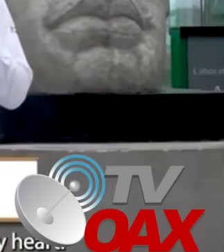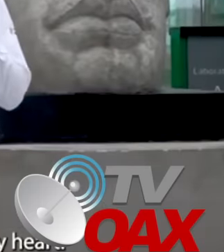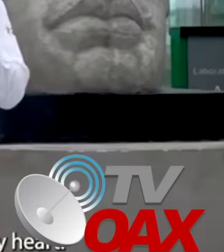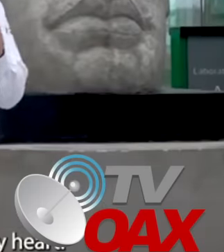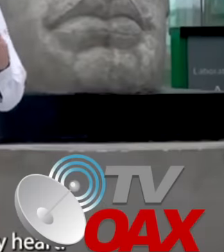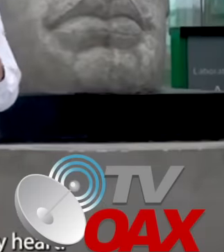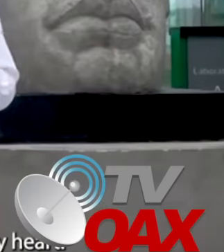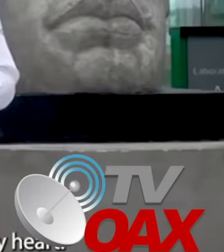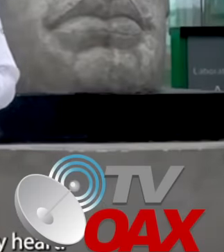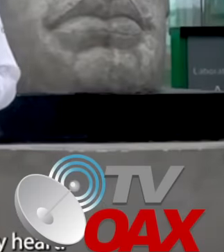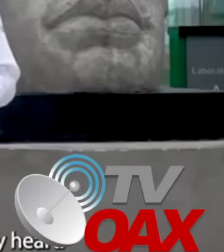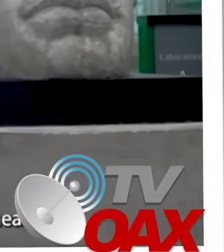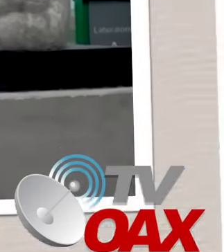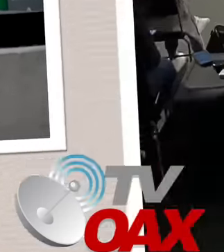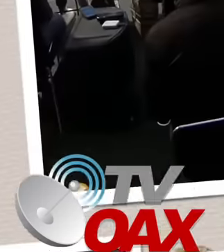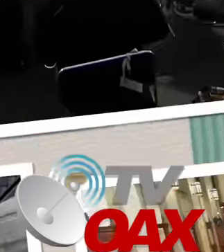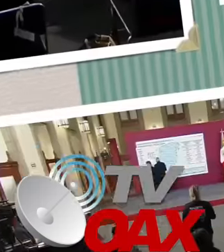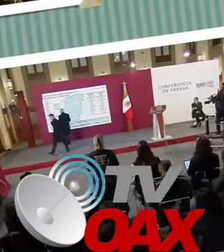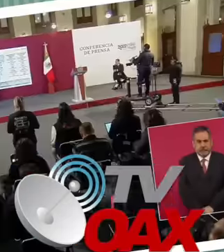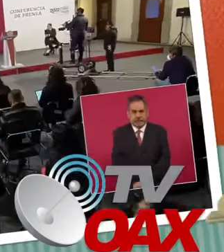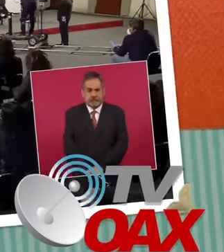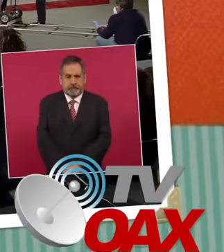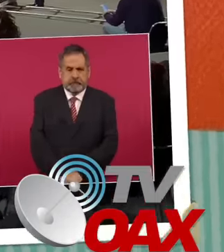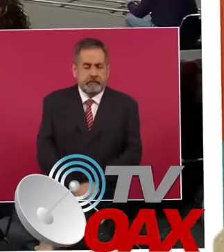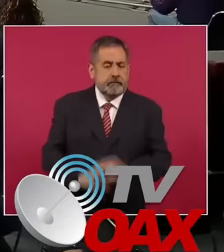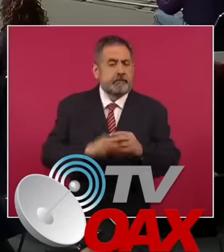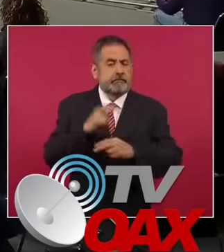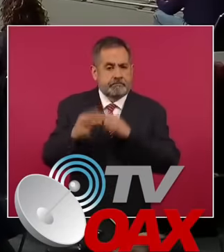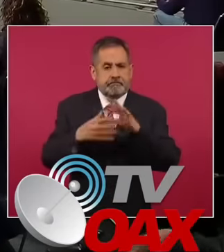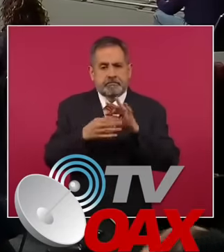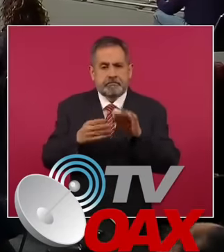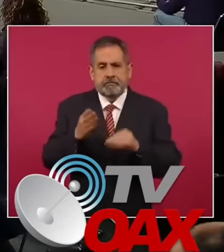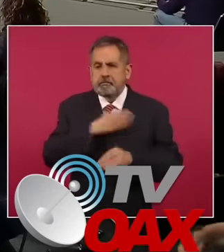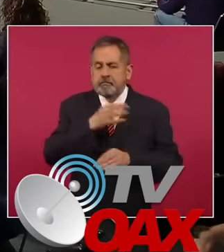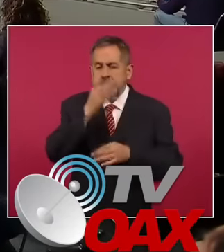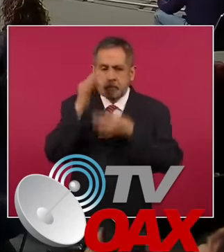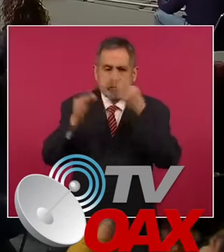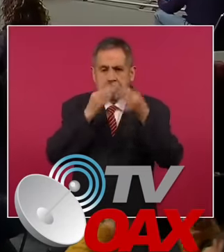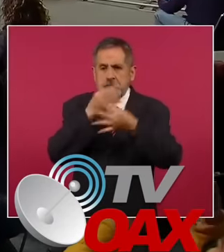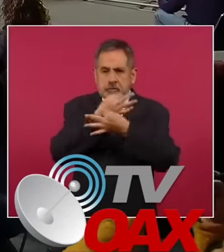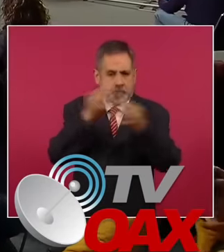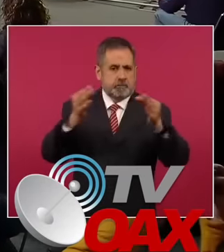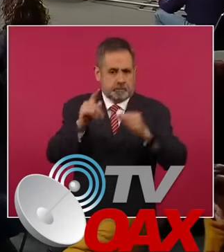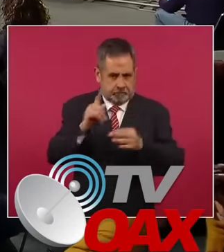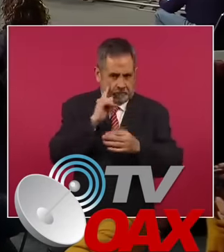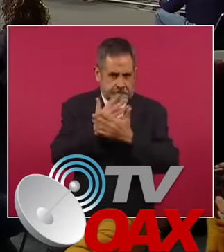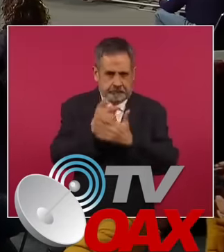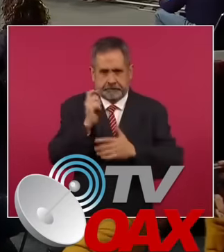Park un abrazo de todo corazón. También una buena noticia